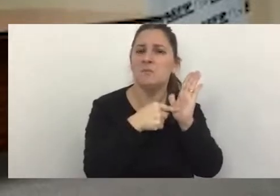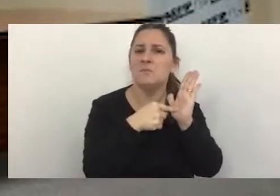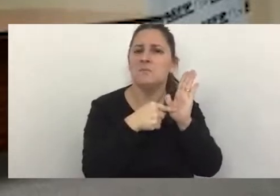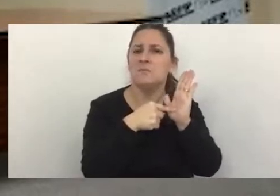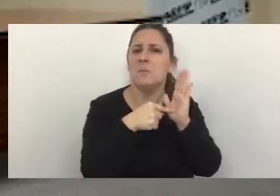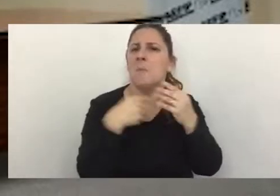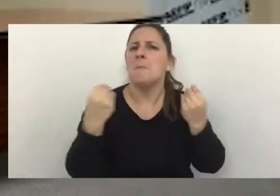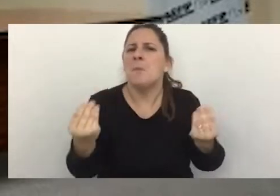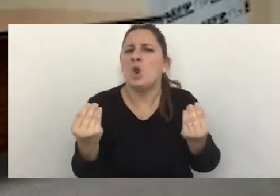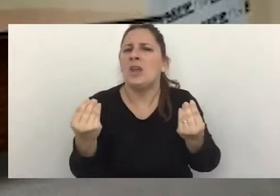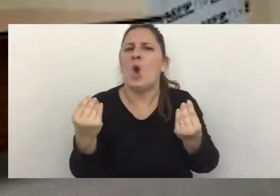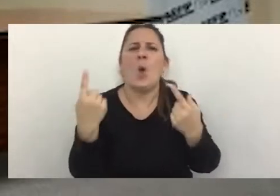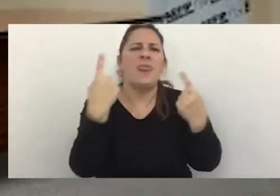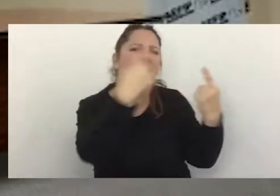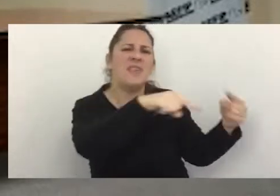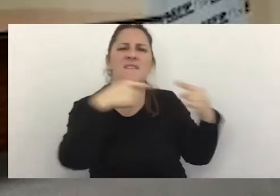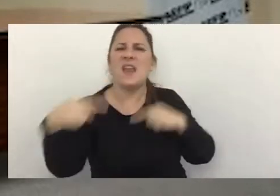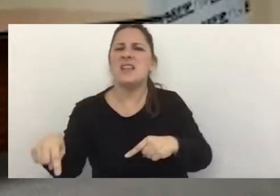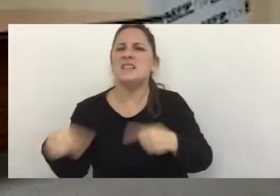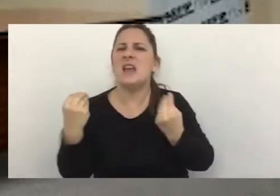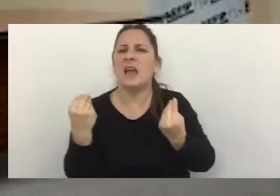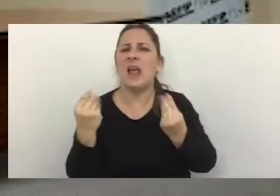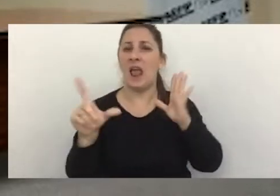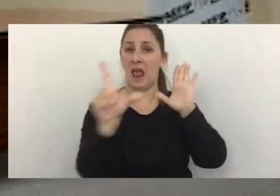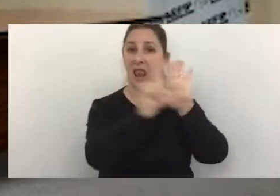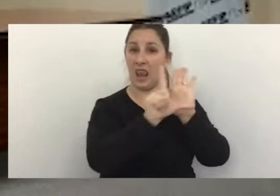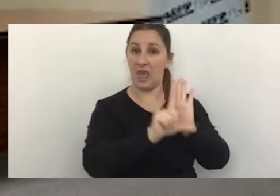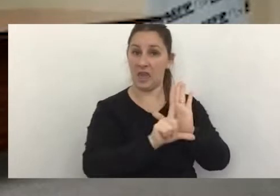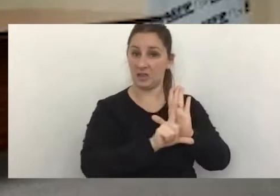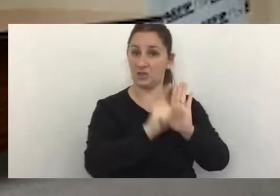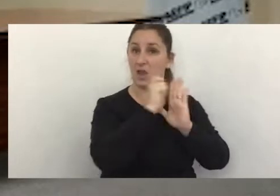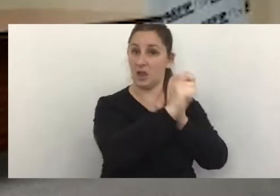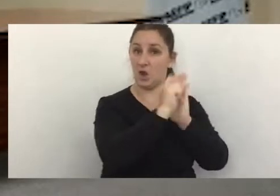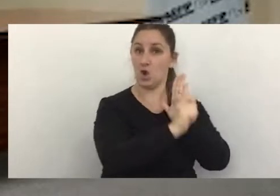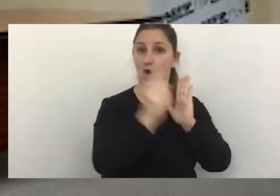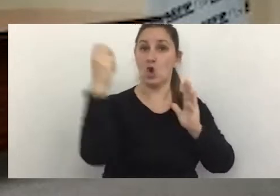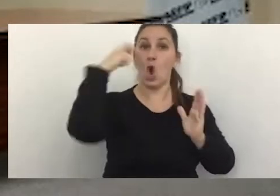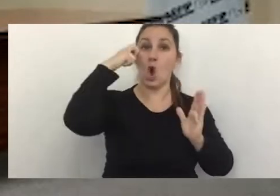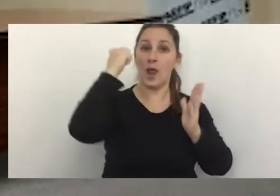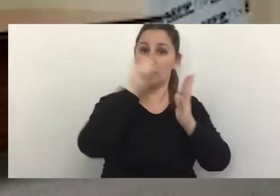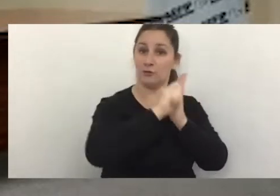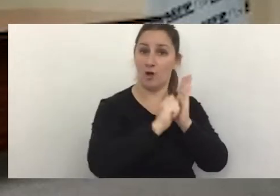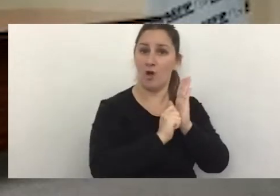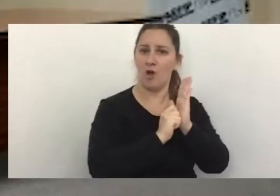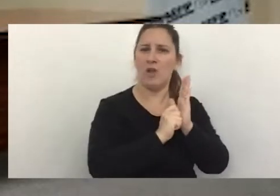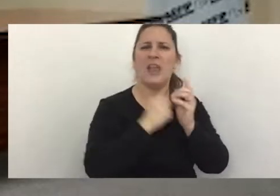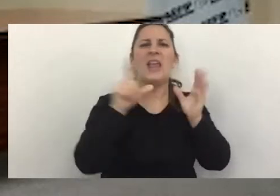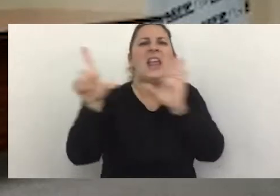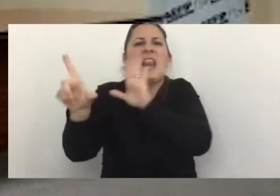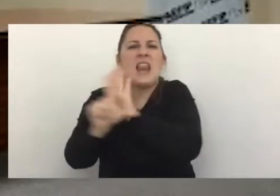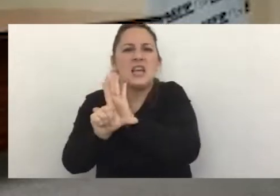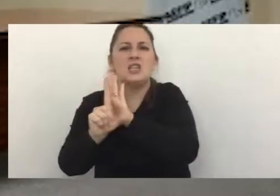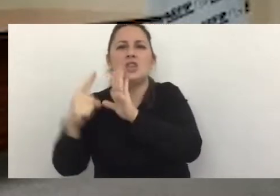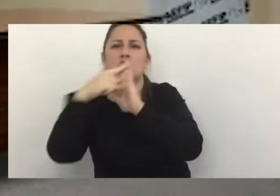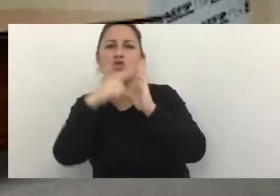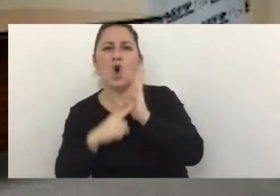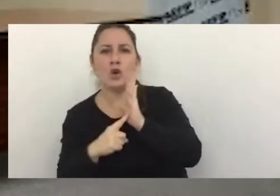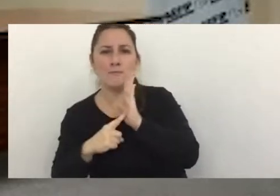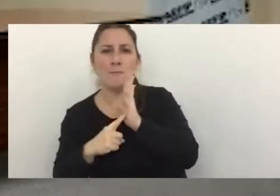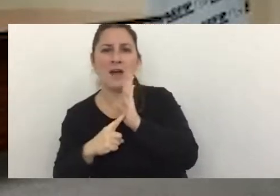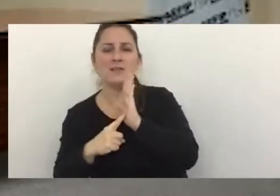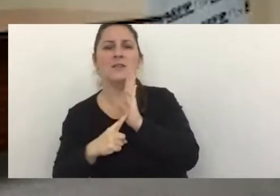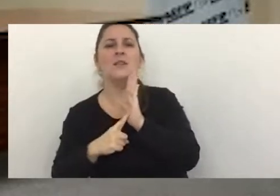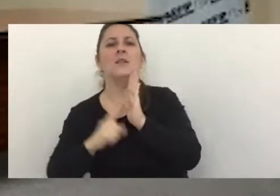qué diferencia hay en tener leyes dictadas por el Congreso y tener leyes, normas,